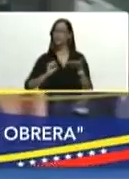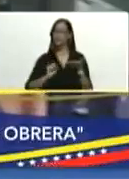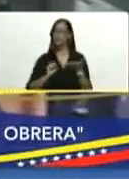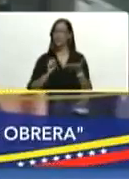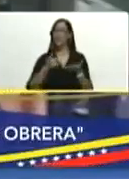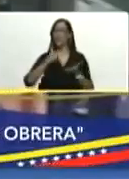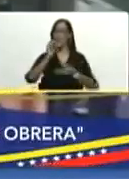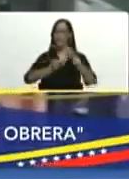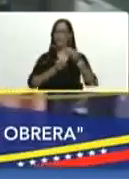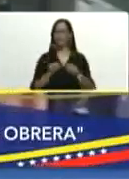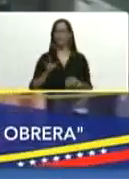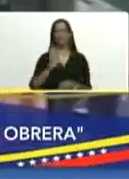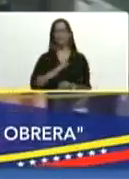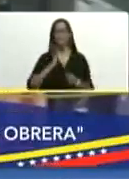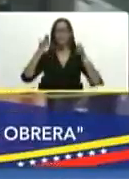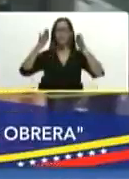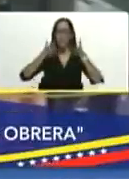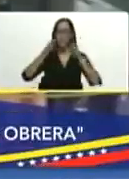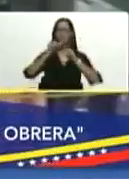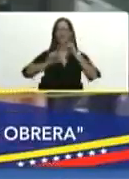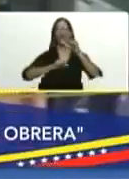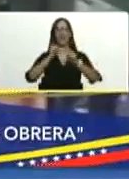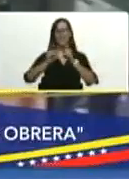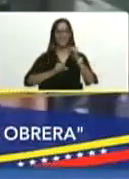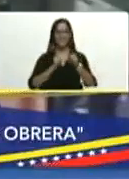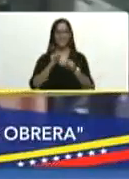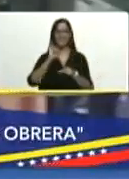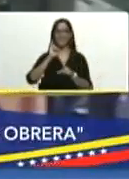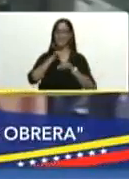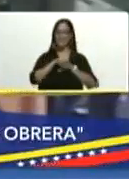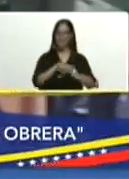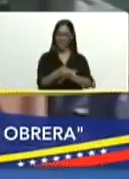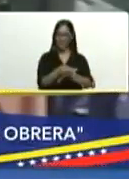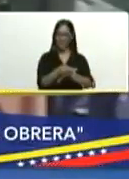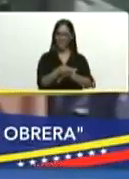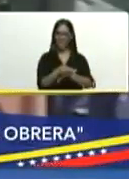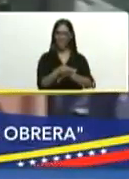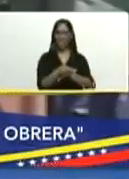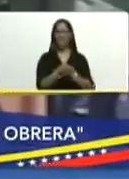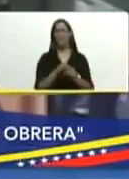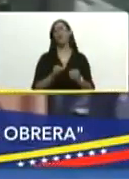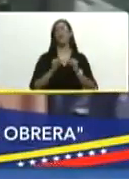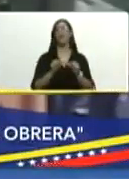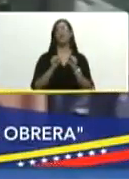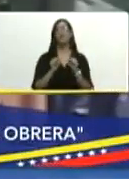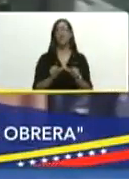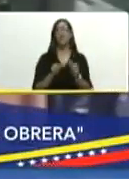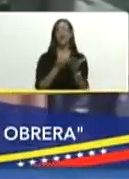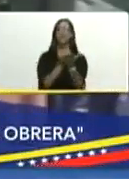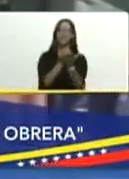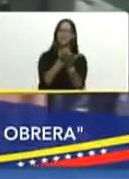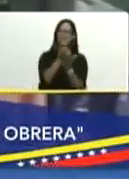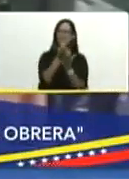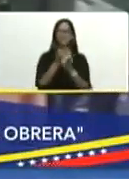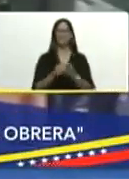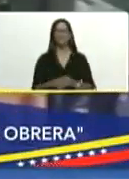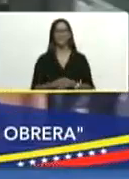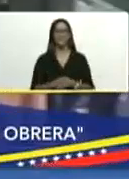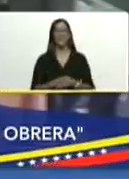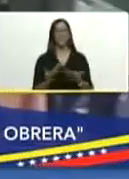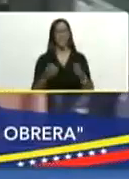autoformación colectiva integral con continua y permanente